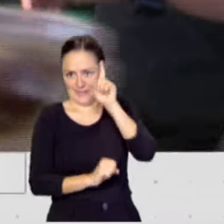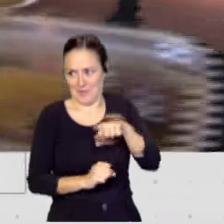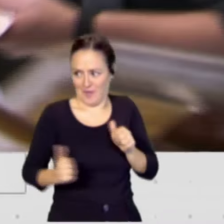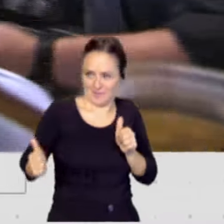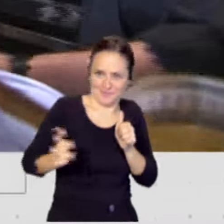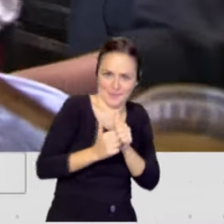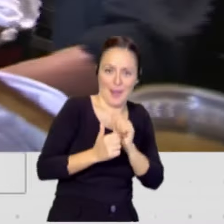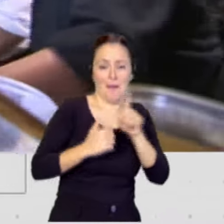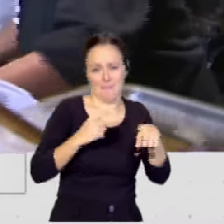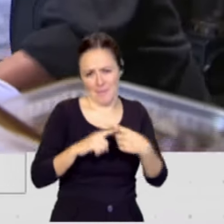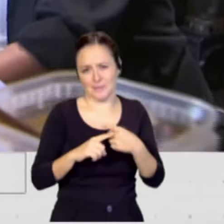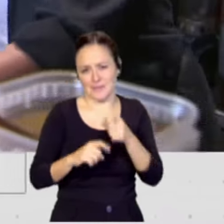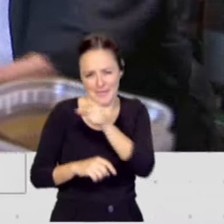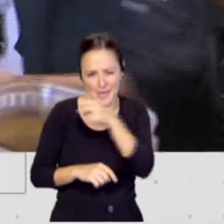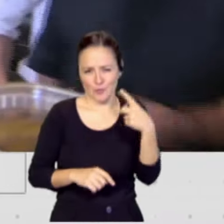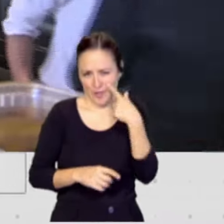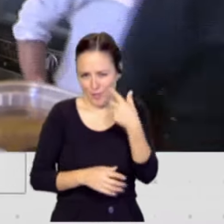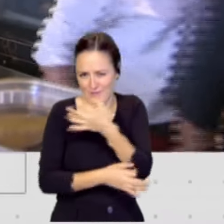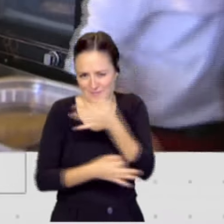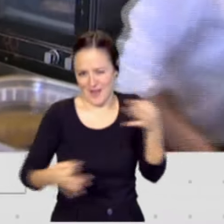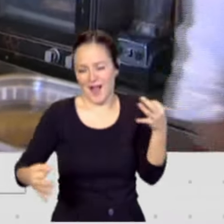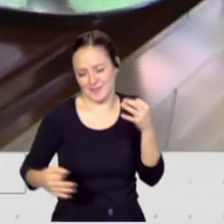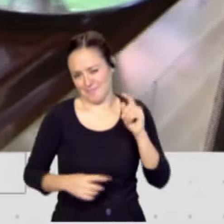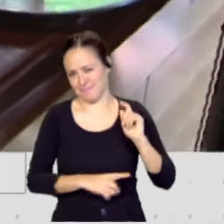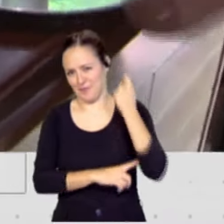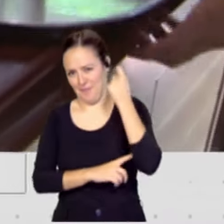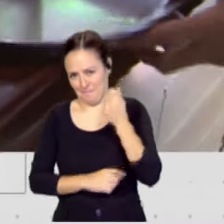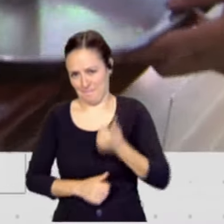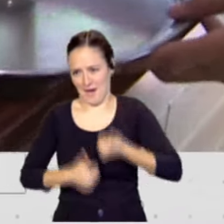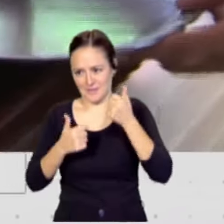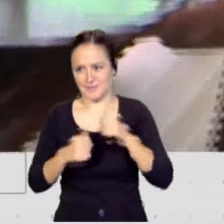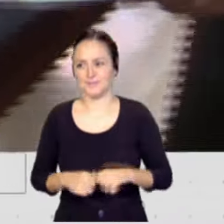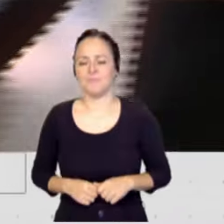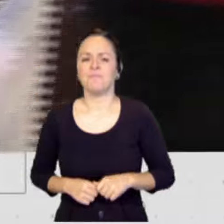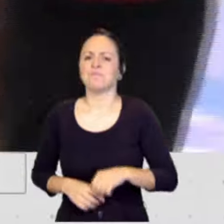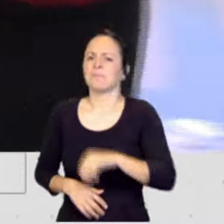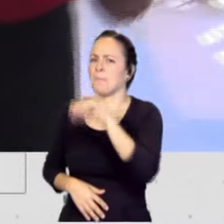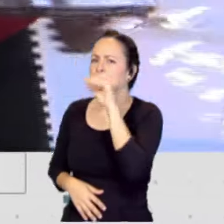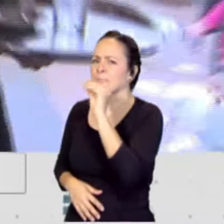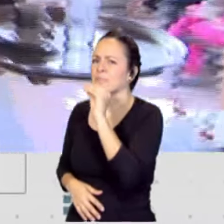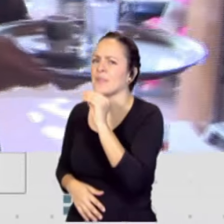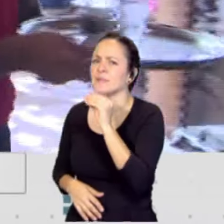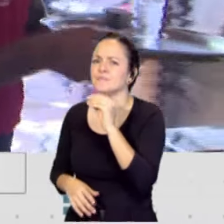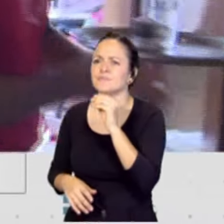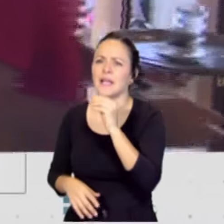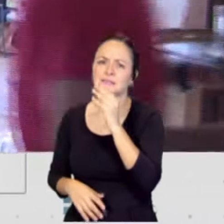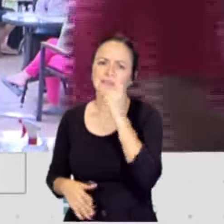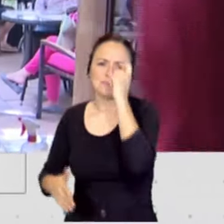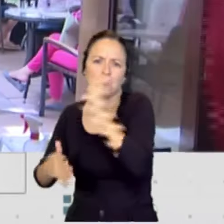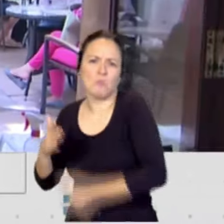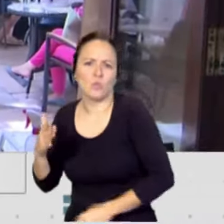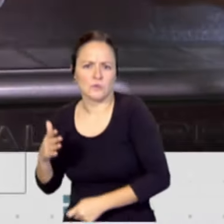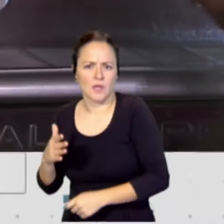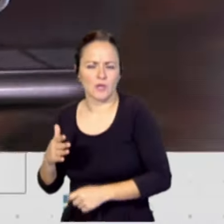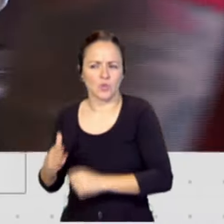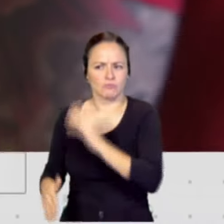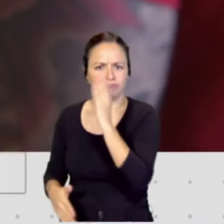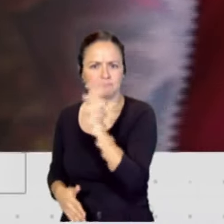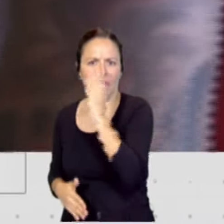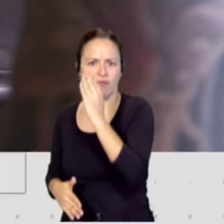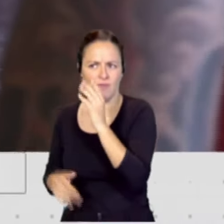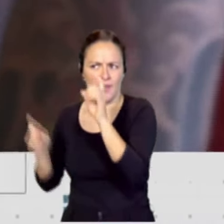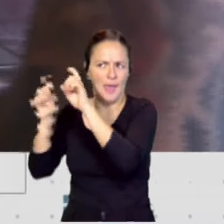y para tener mayores resultados de eficacia le pregunto a qué tipo de sanciones de multas se exponen estas